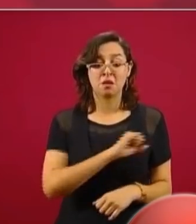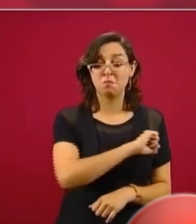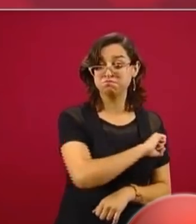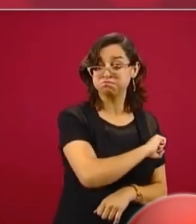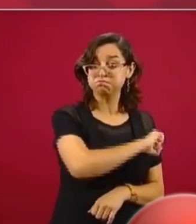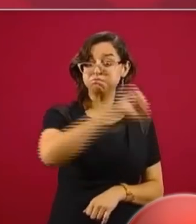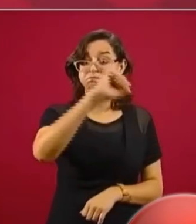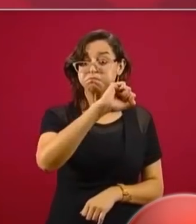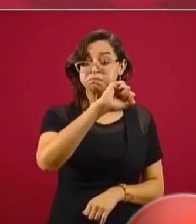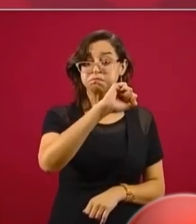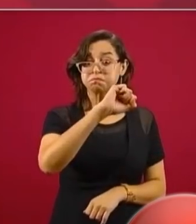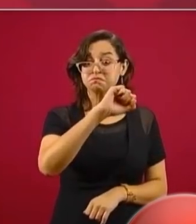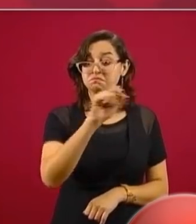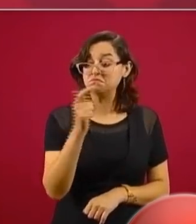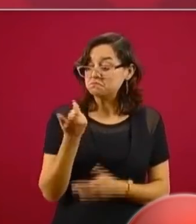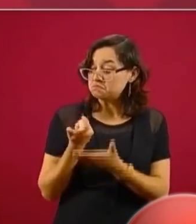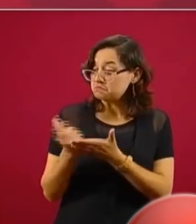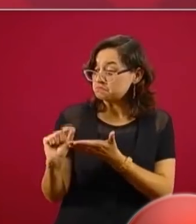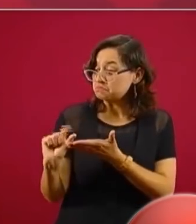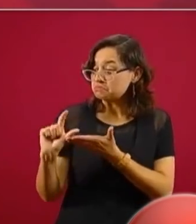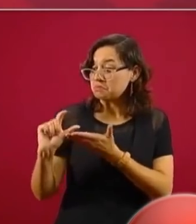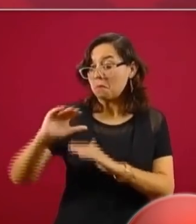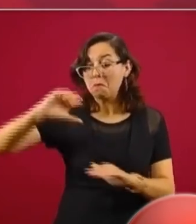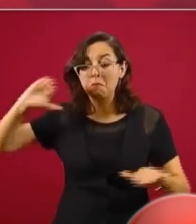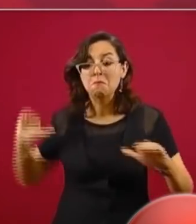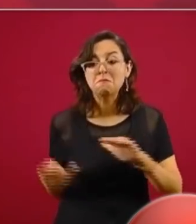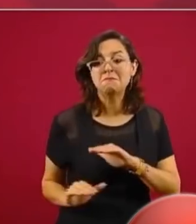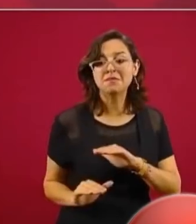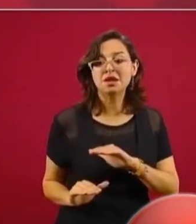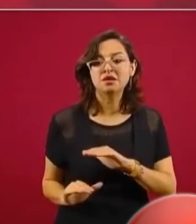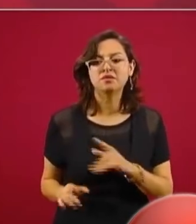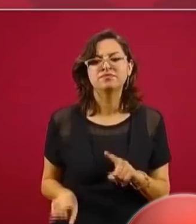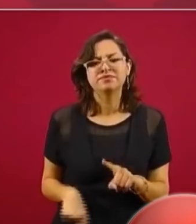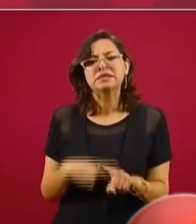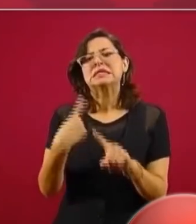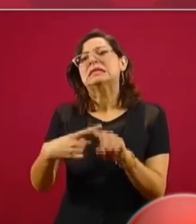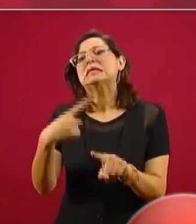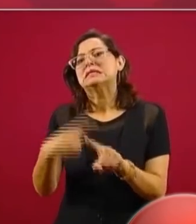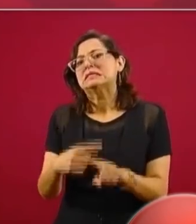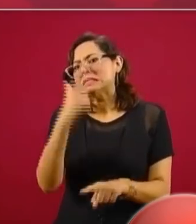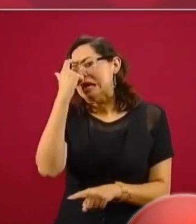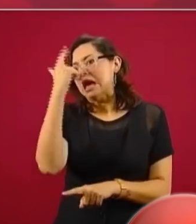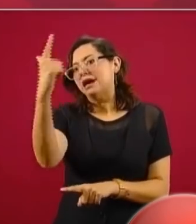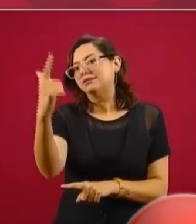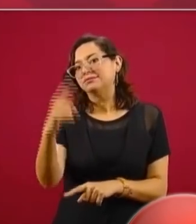inflación. Todo eso eran recomendaciones